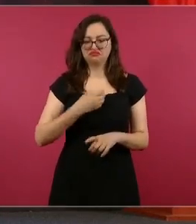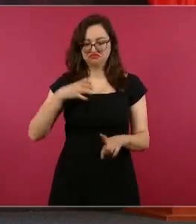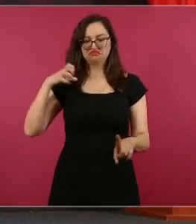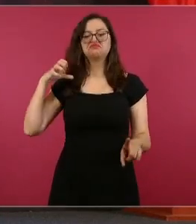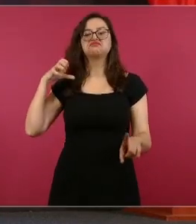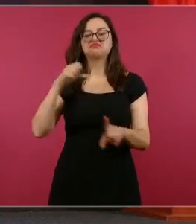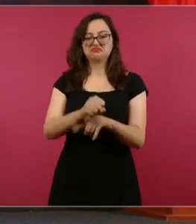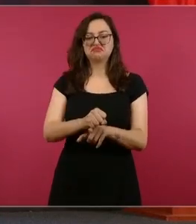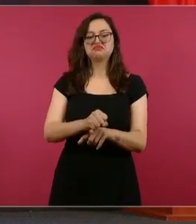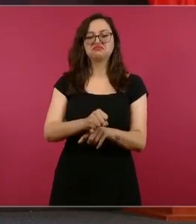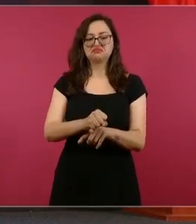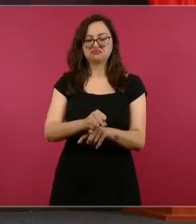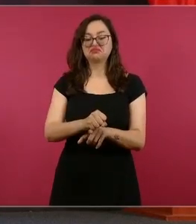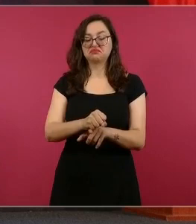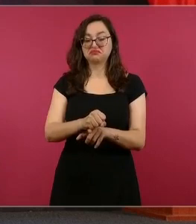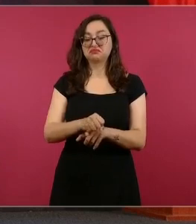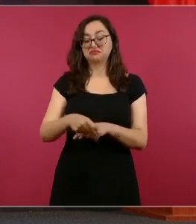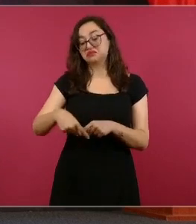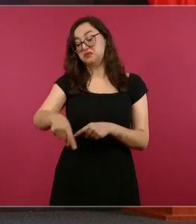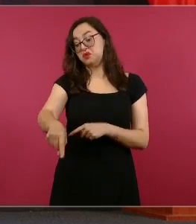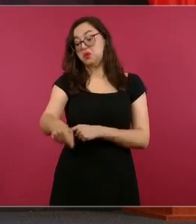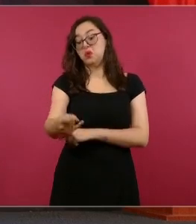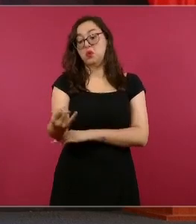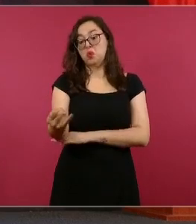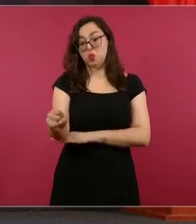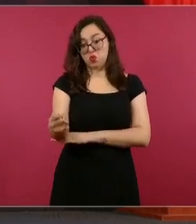Y ya en junio